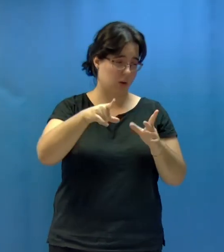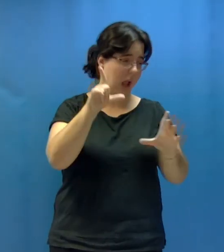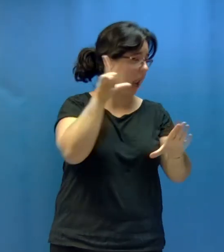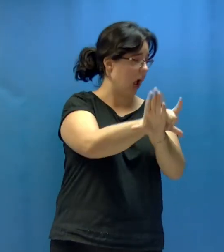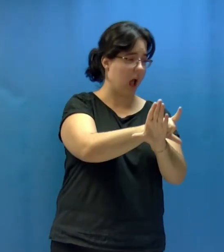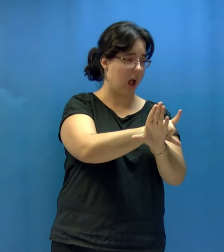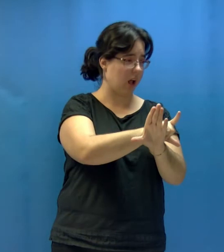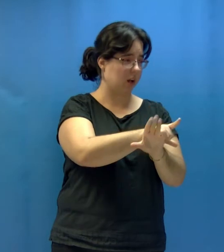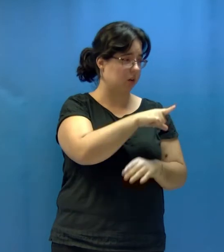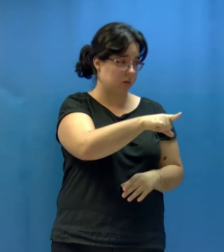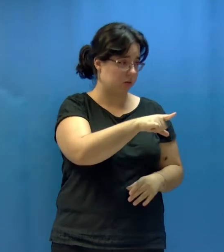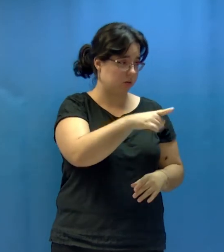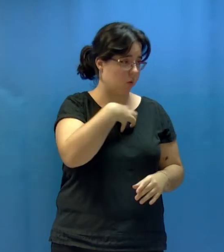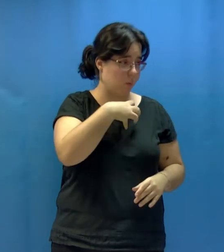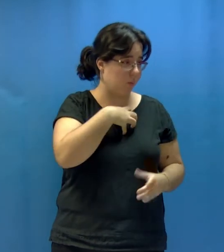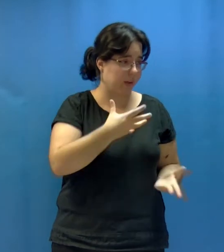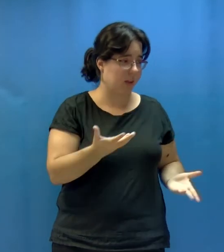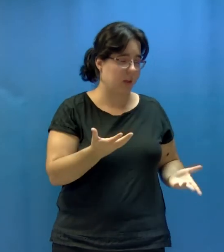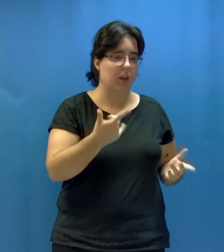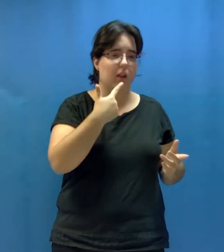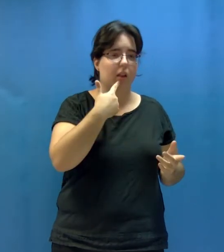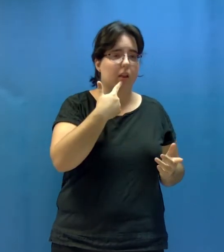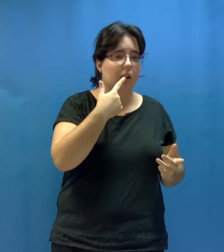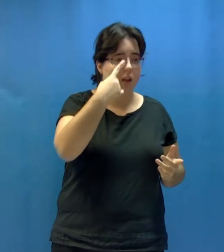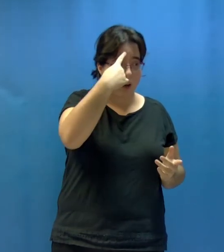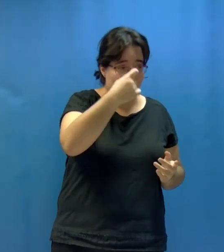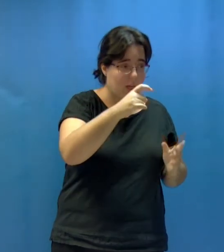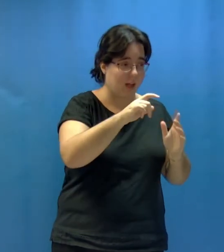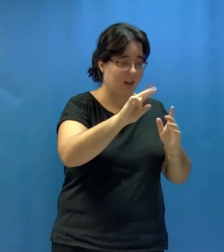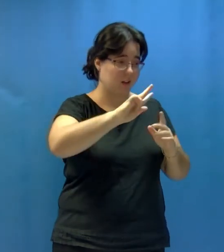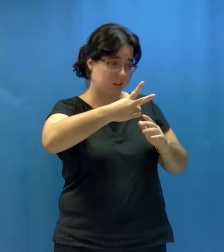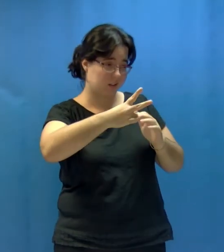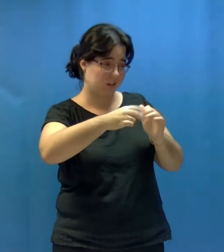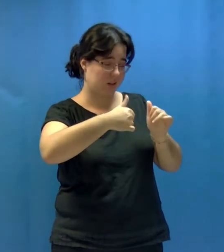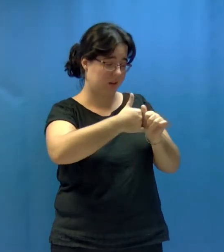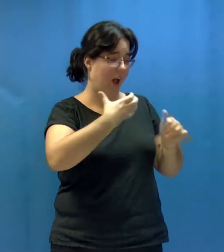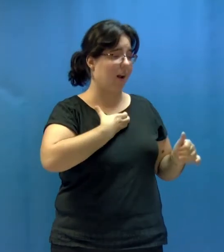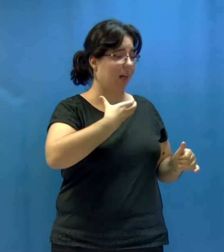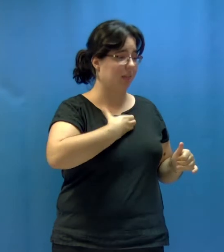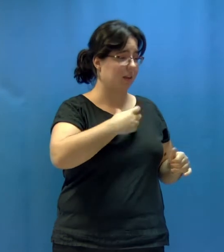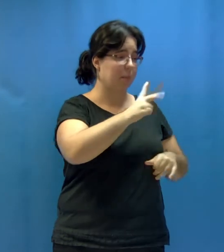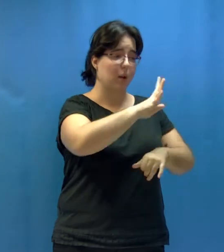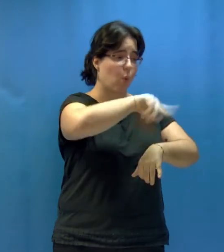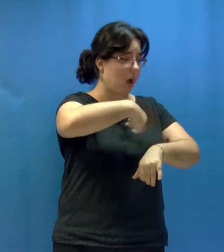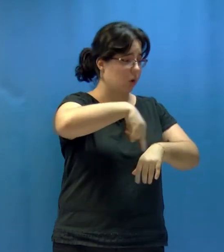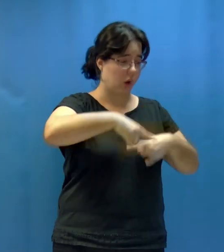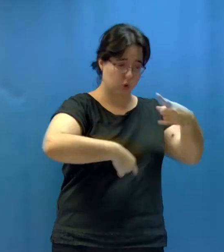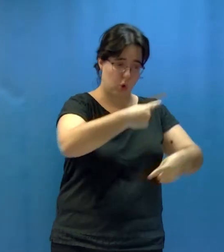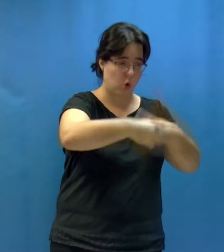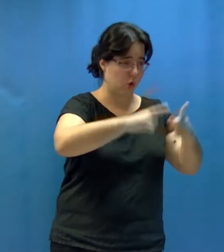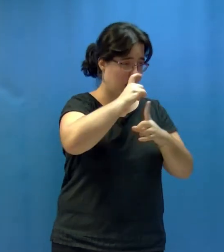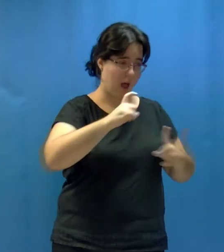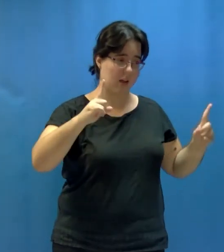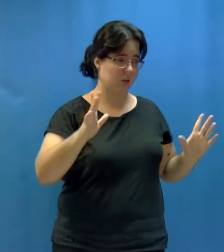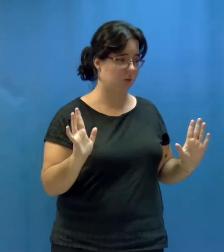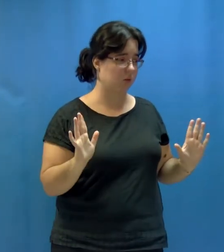una il·legalitat. Vostè li recorda que és vicealcaldessa les 24 hores del dia i les 365 dies de l'any. I